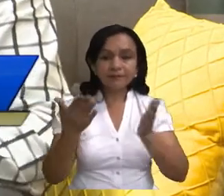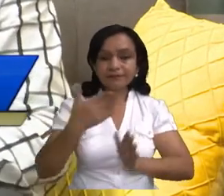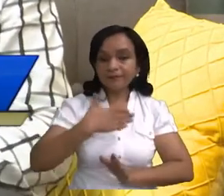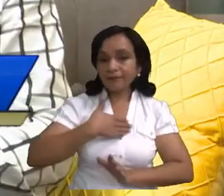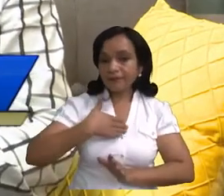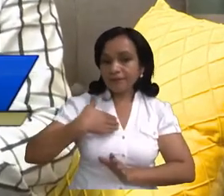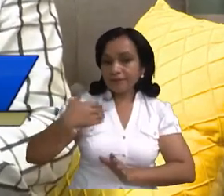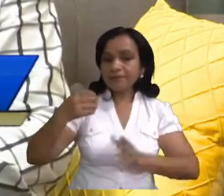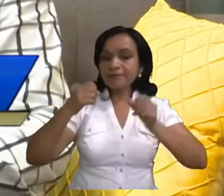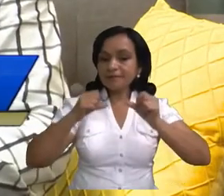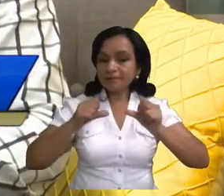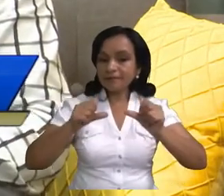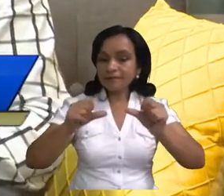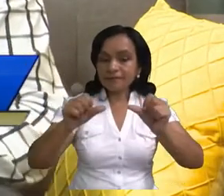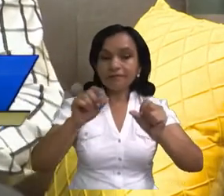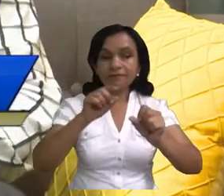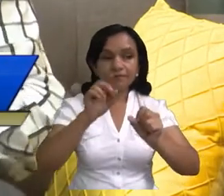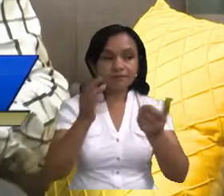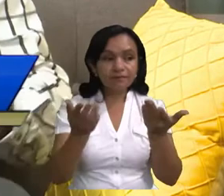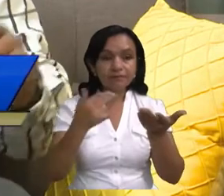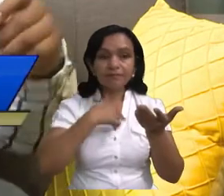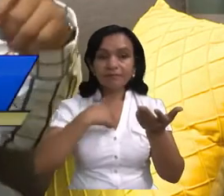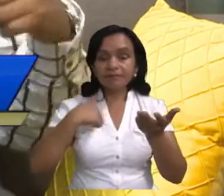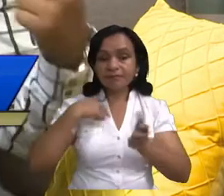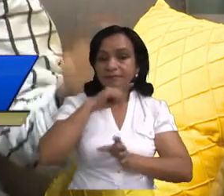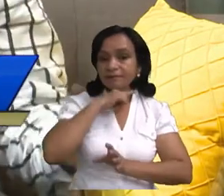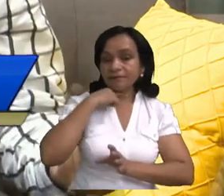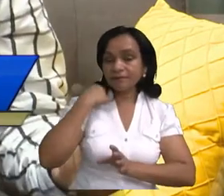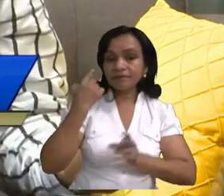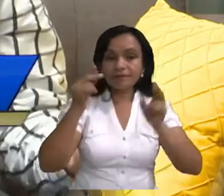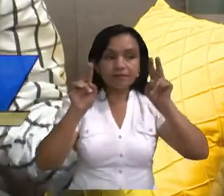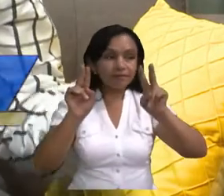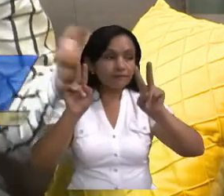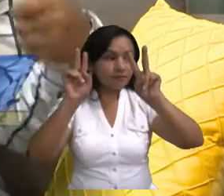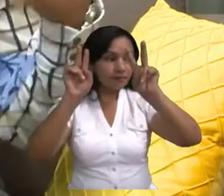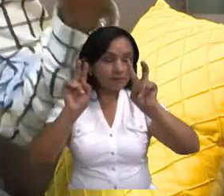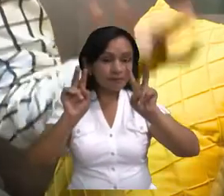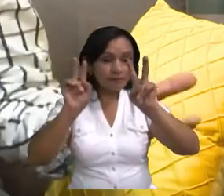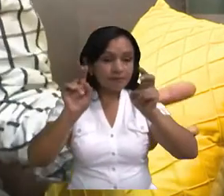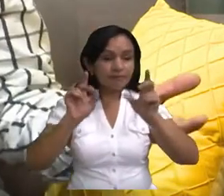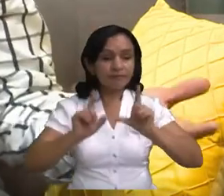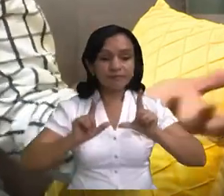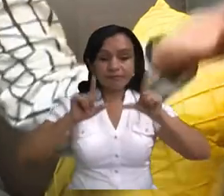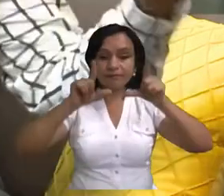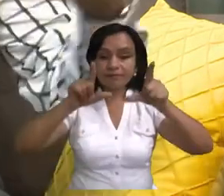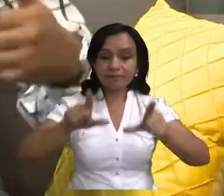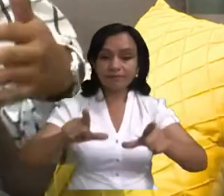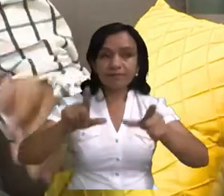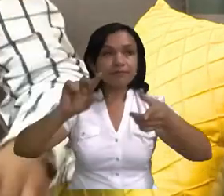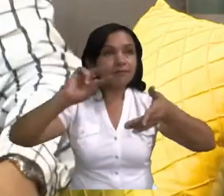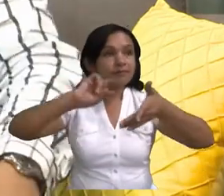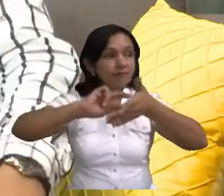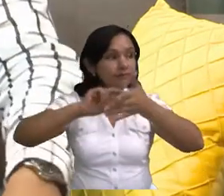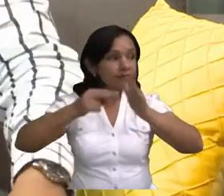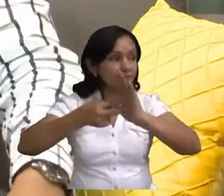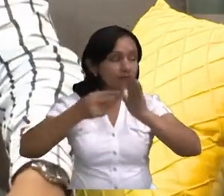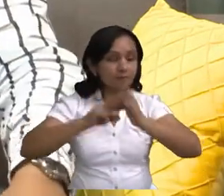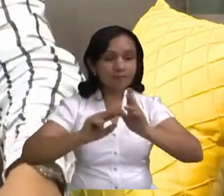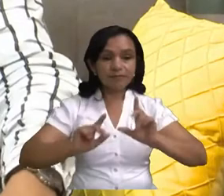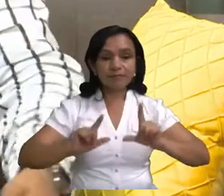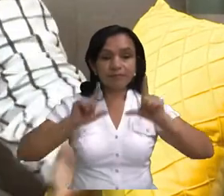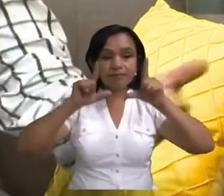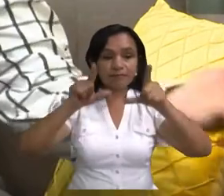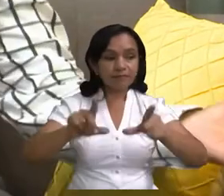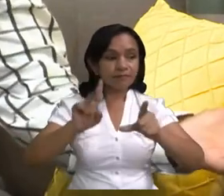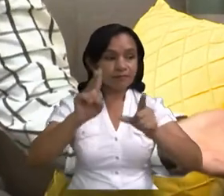continua dentro de esa realidad. Conocer un poquito los aspectos de matrícula, conocer lo que significa la matrícula en este año